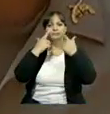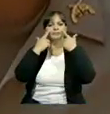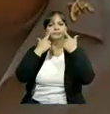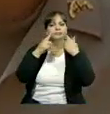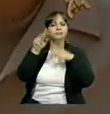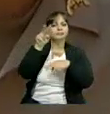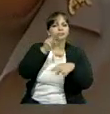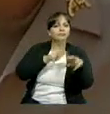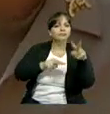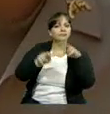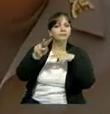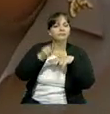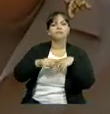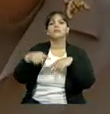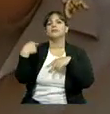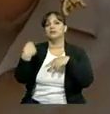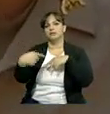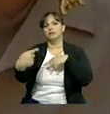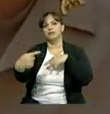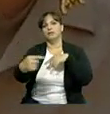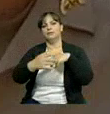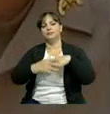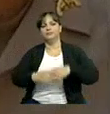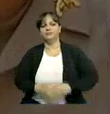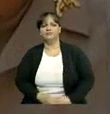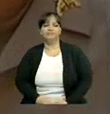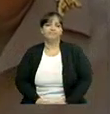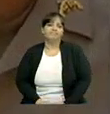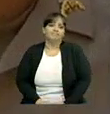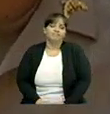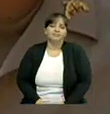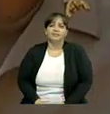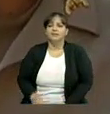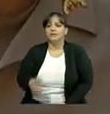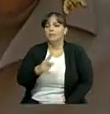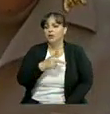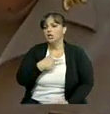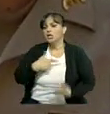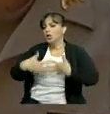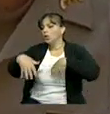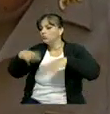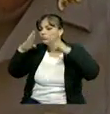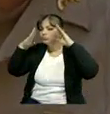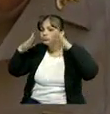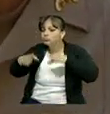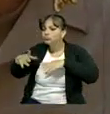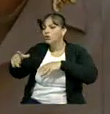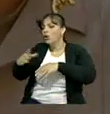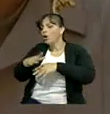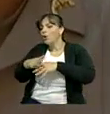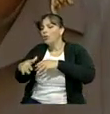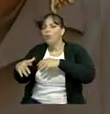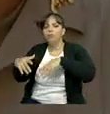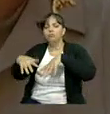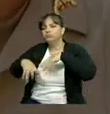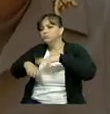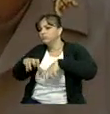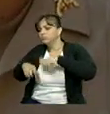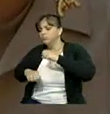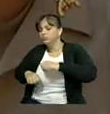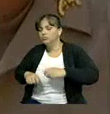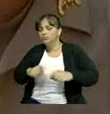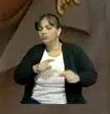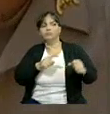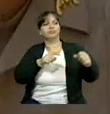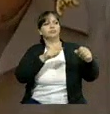cuidando y protegiendo a las personas lamentablemente este tipo de hechos se suscitan en segundos y lo que la policía está